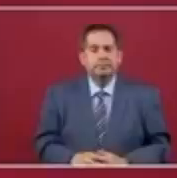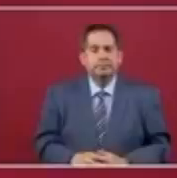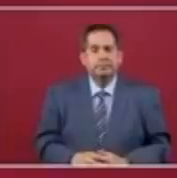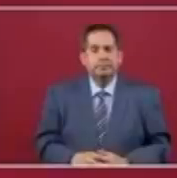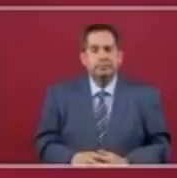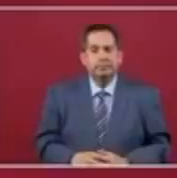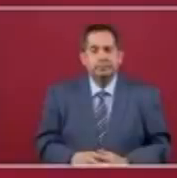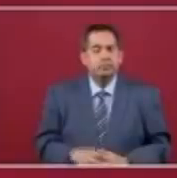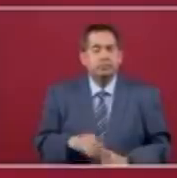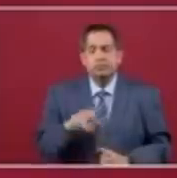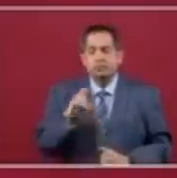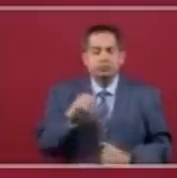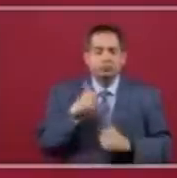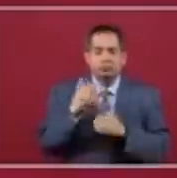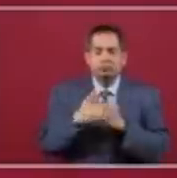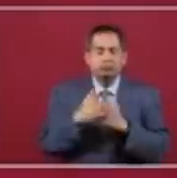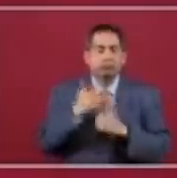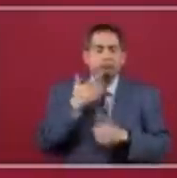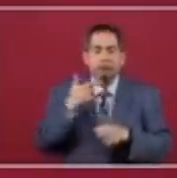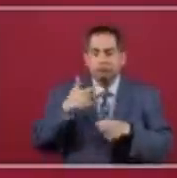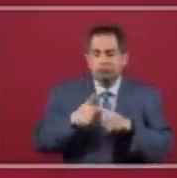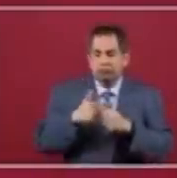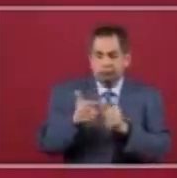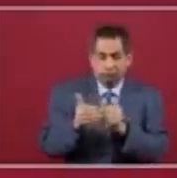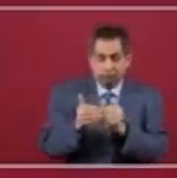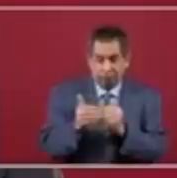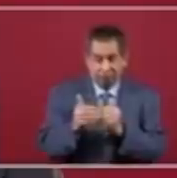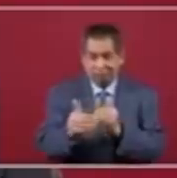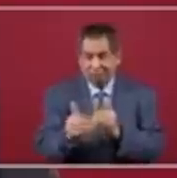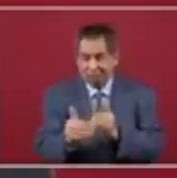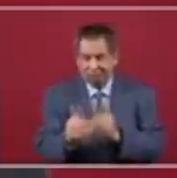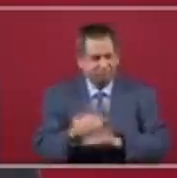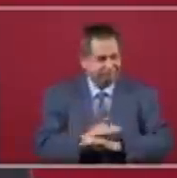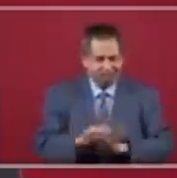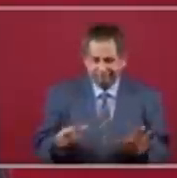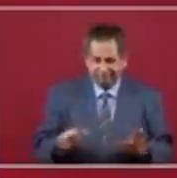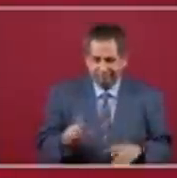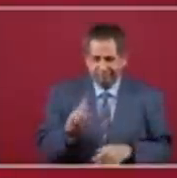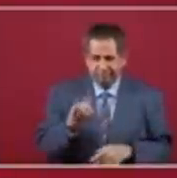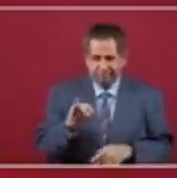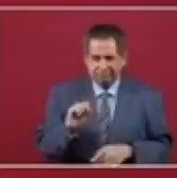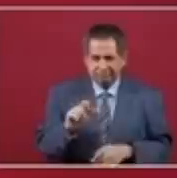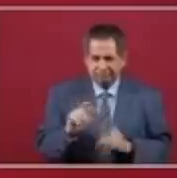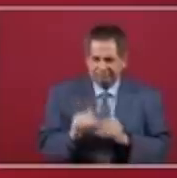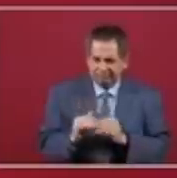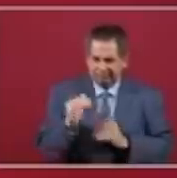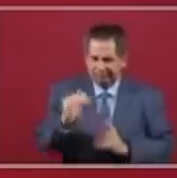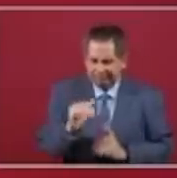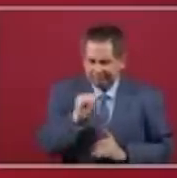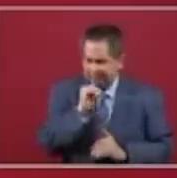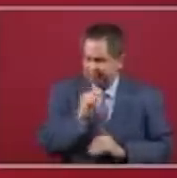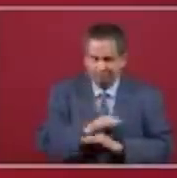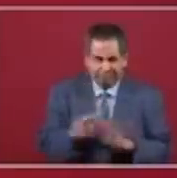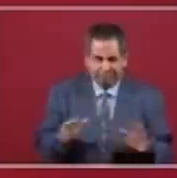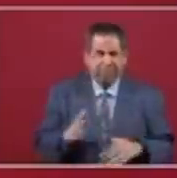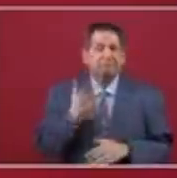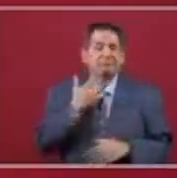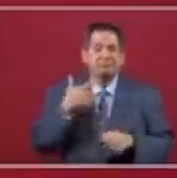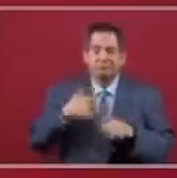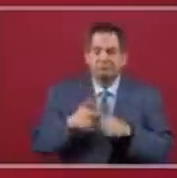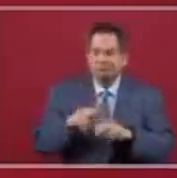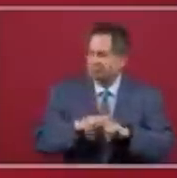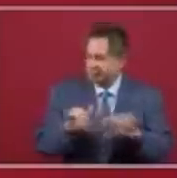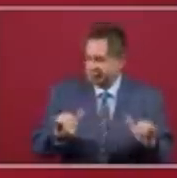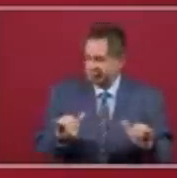No va a aumentar la gasolina, ni el diésel, ni el gas, ni la